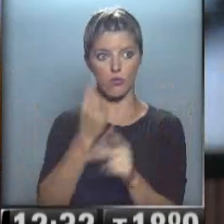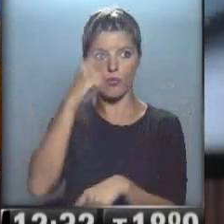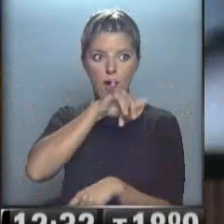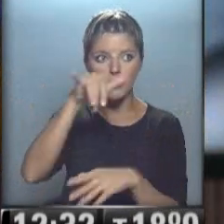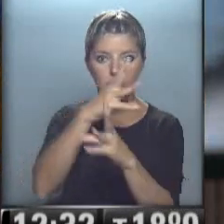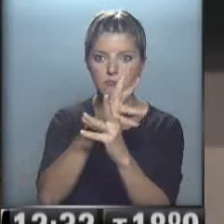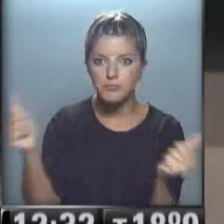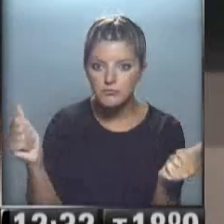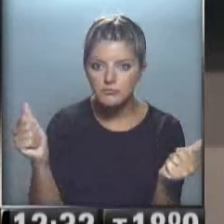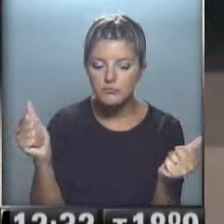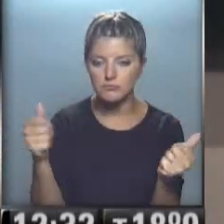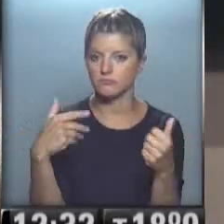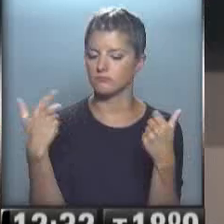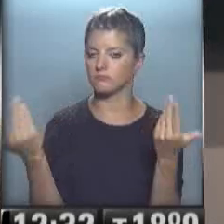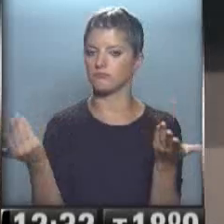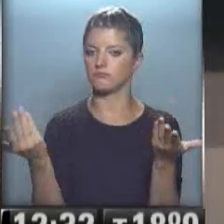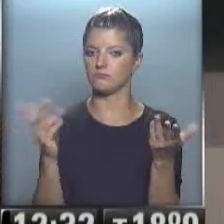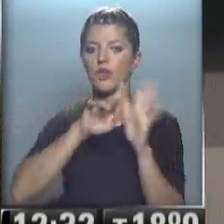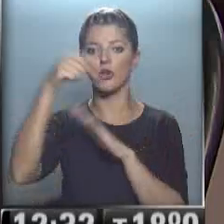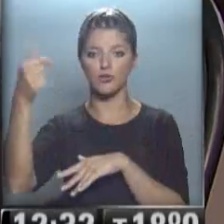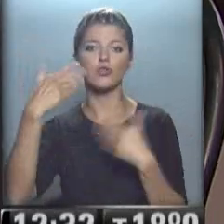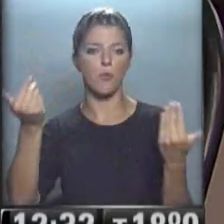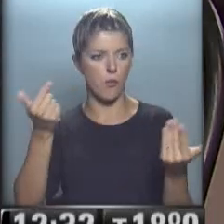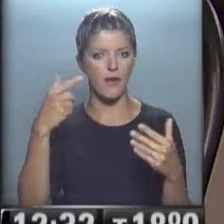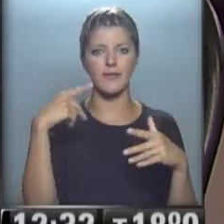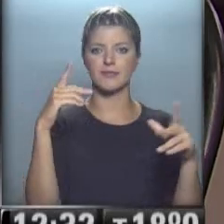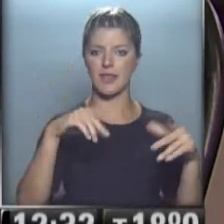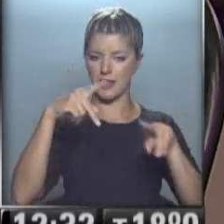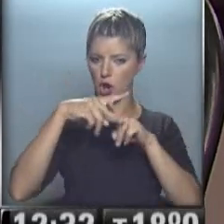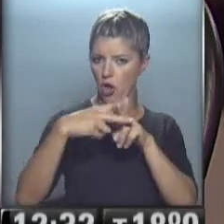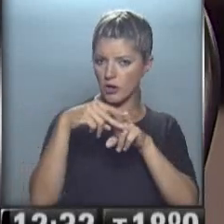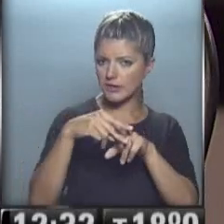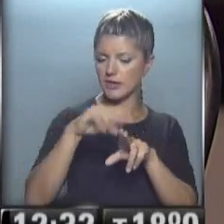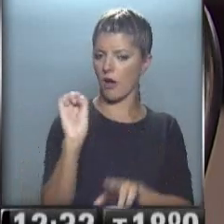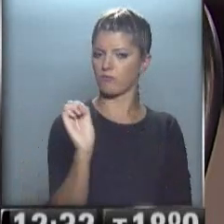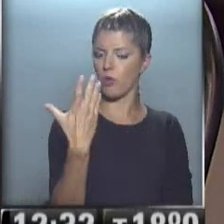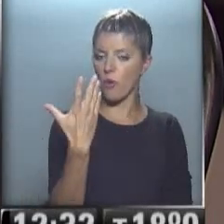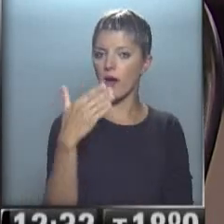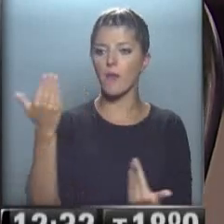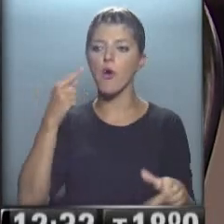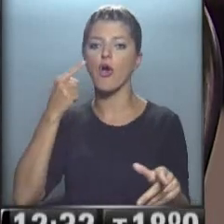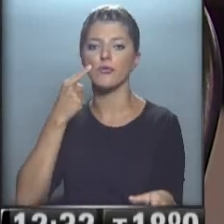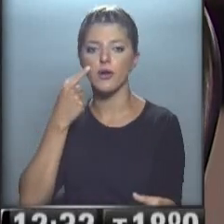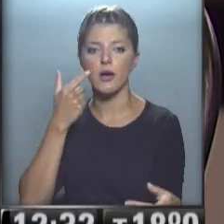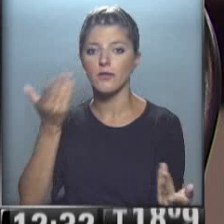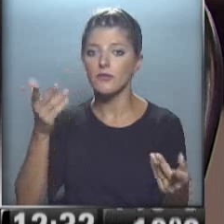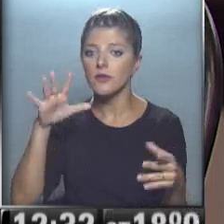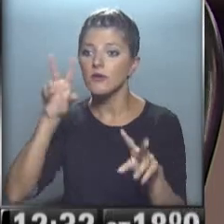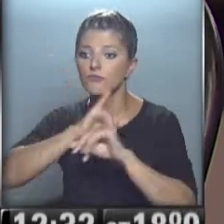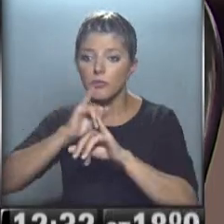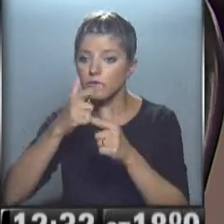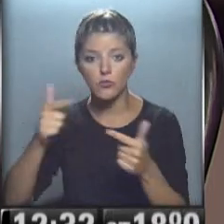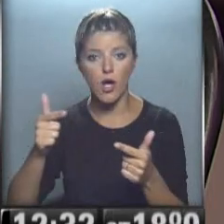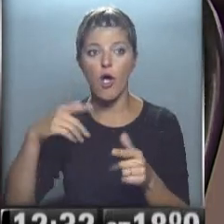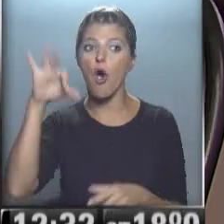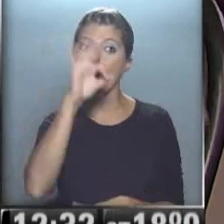y aquellos que tienen eh los aparatos más potentes de más sofisticados de control parece que no tienen información o la